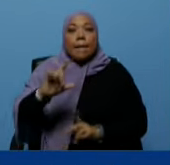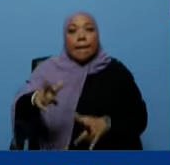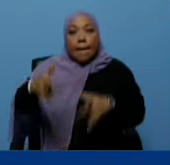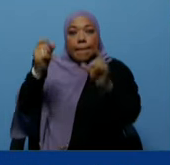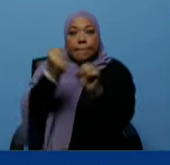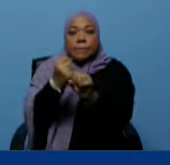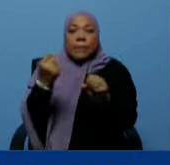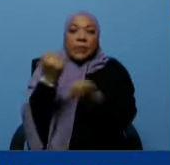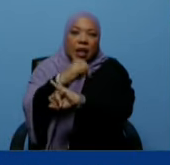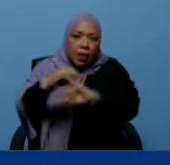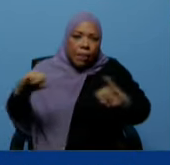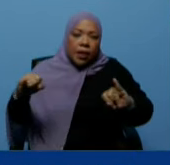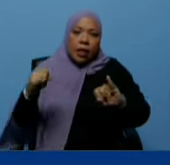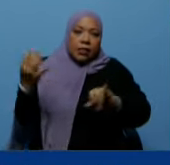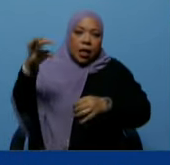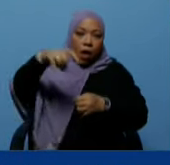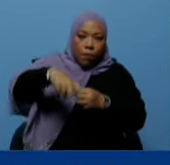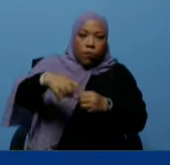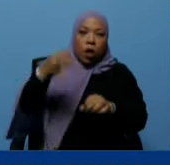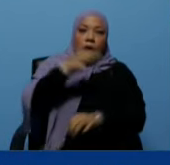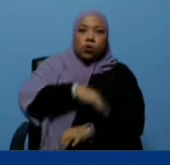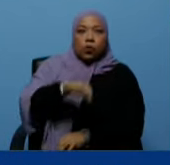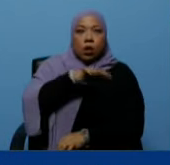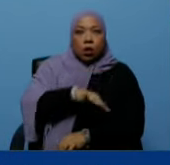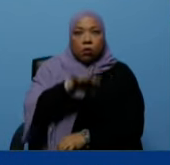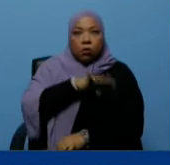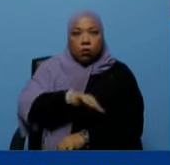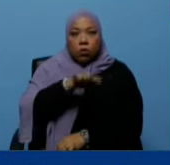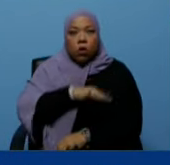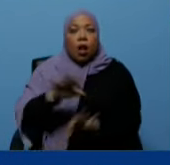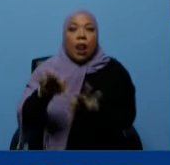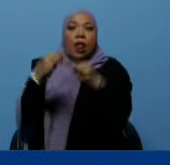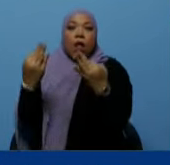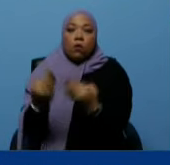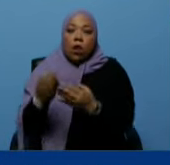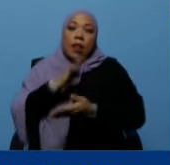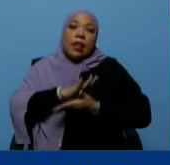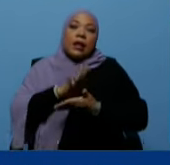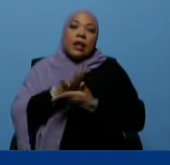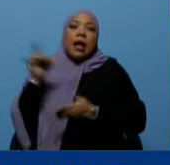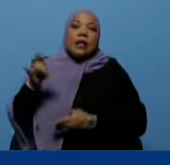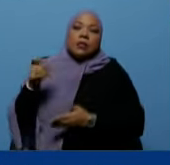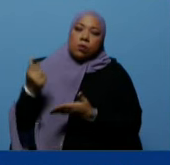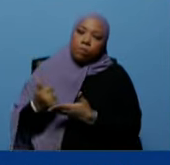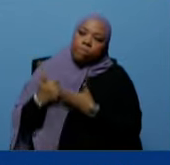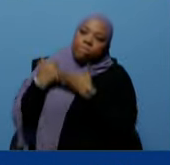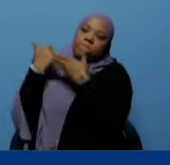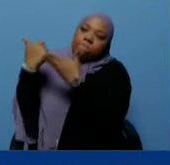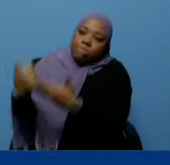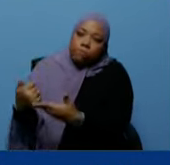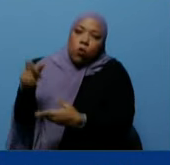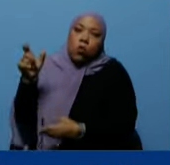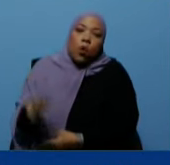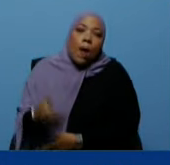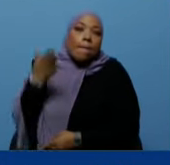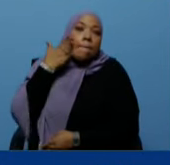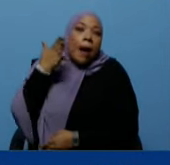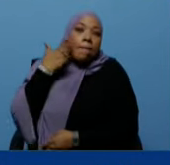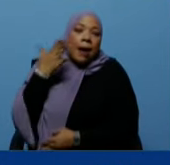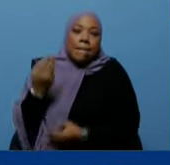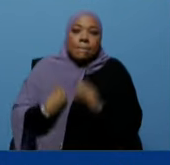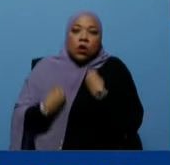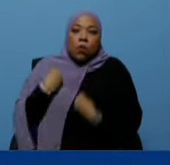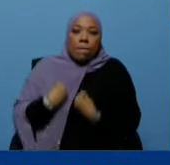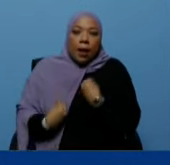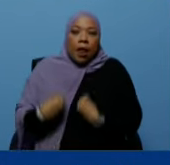esa independencia e involucrarlos y a la familia darles la tranquilidad la tranquilidad que van a estar atendidos